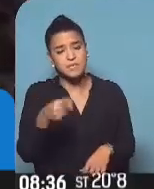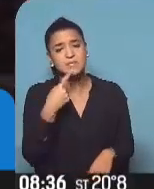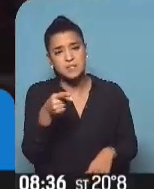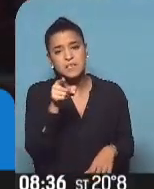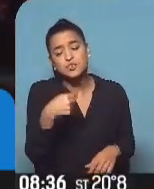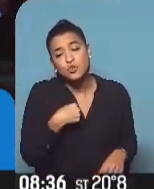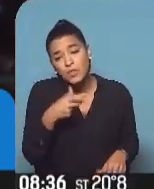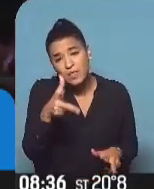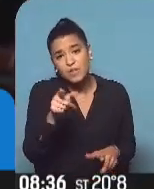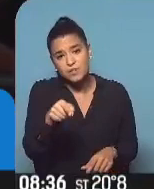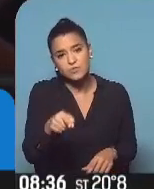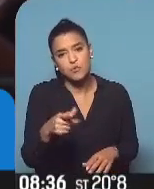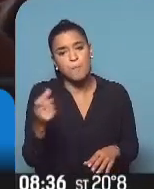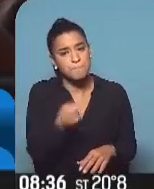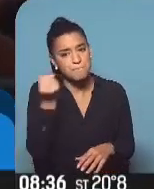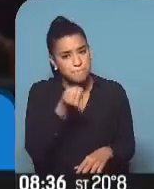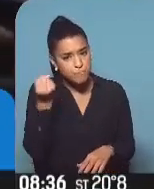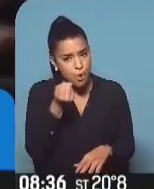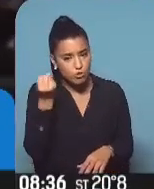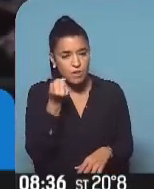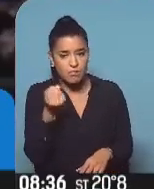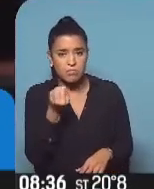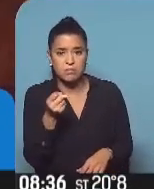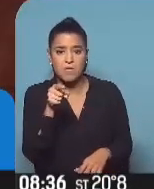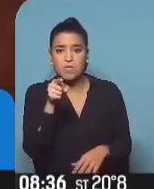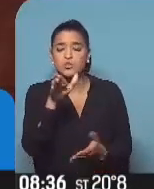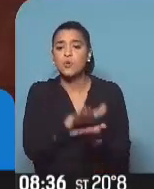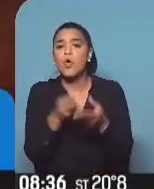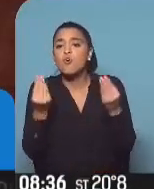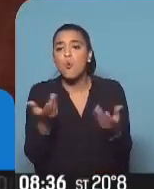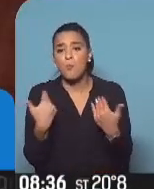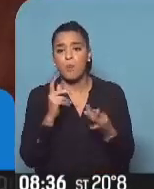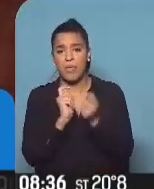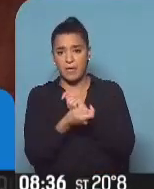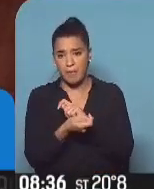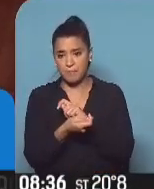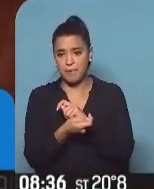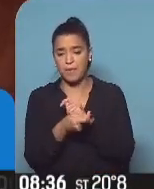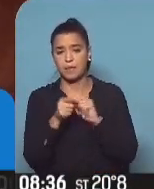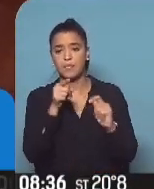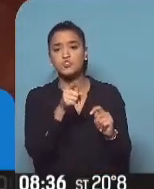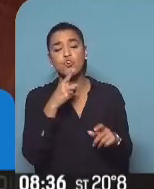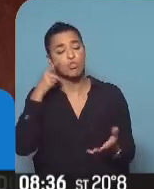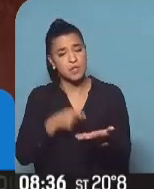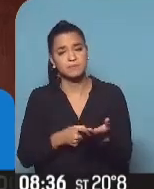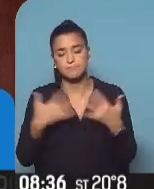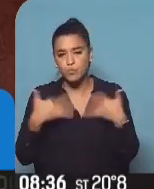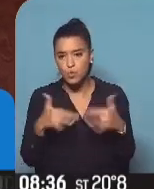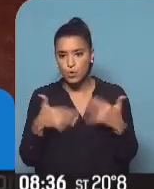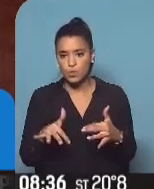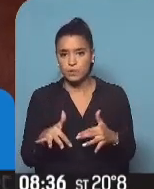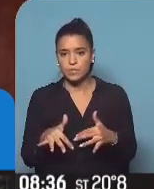variable más relevante que está sobre el escenario respecto de cómo puede cambiar. Eso es decisivo.